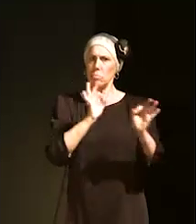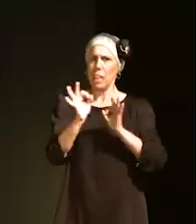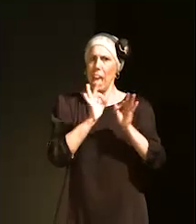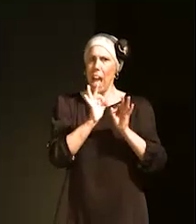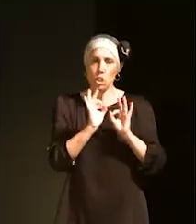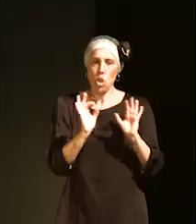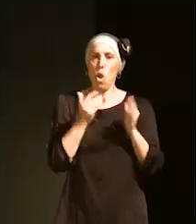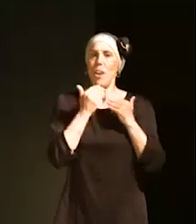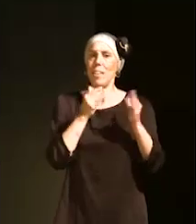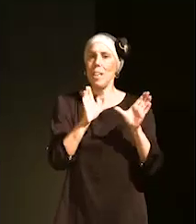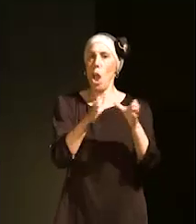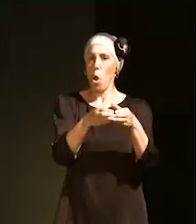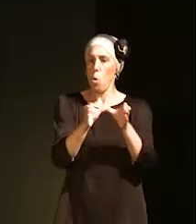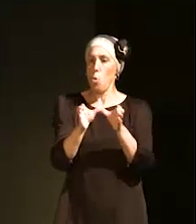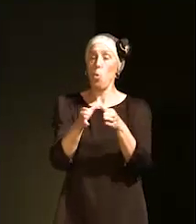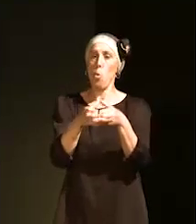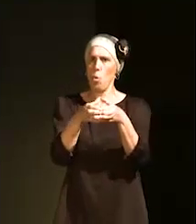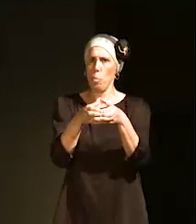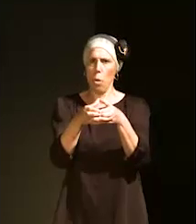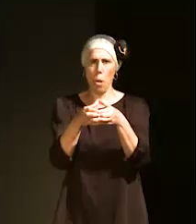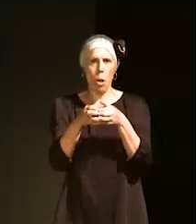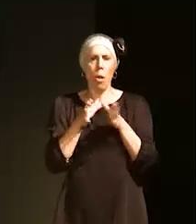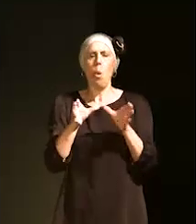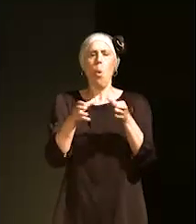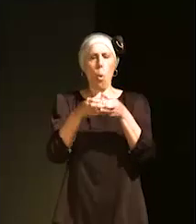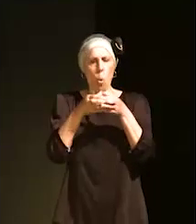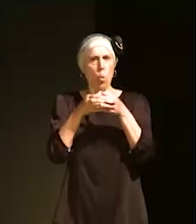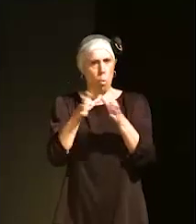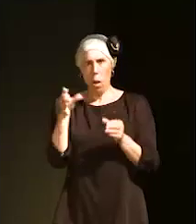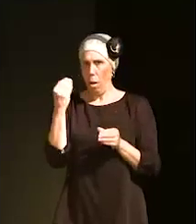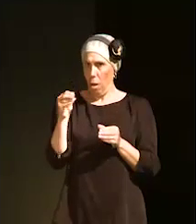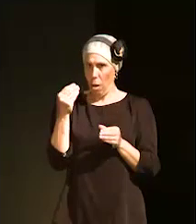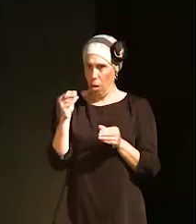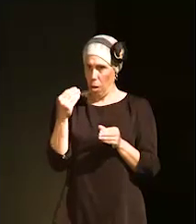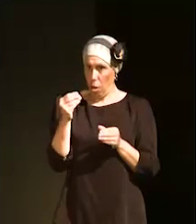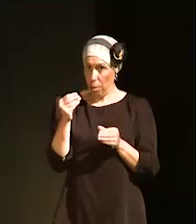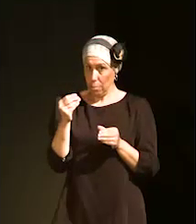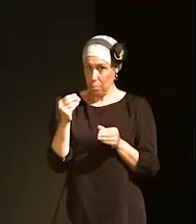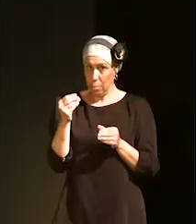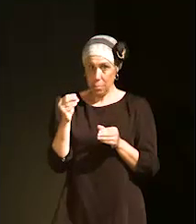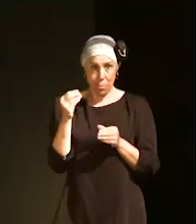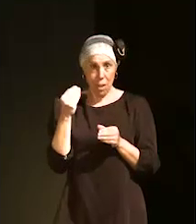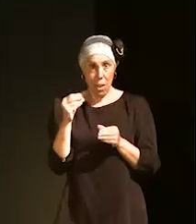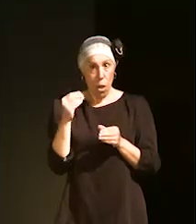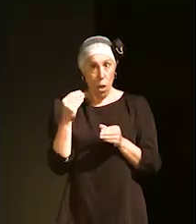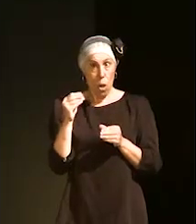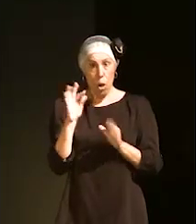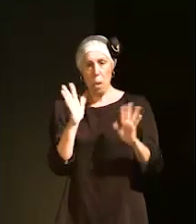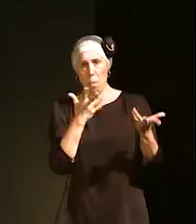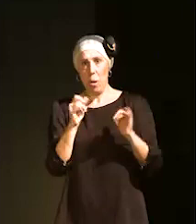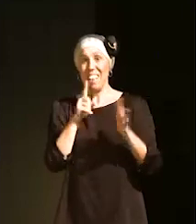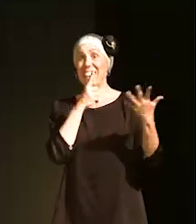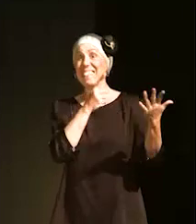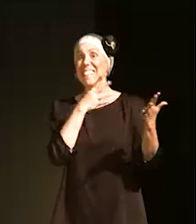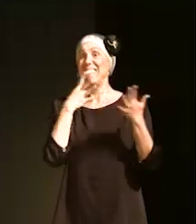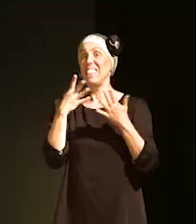de la comunidad era un grupo es un grupo muy joven quiero decirles que el 69% de la población